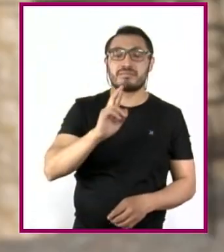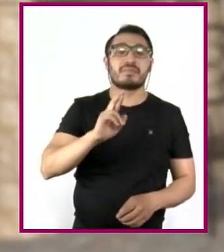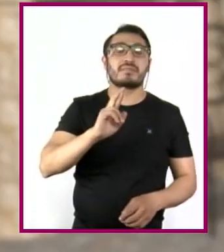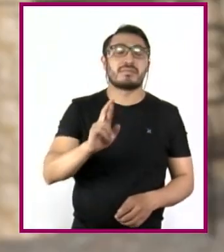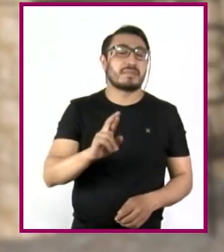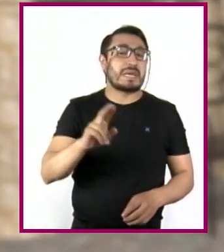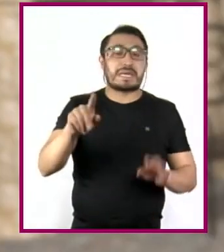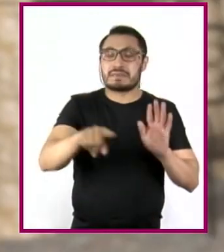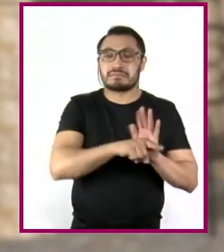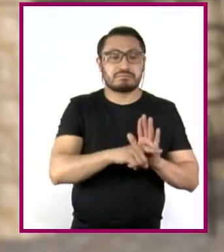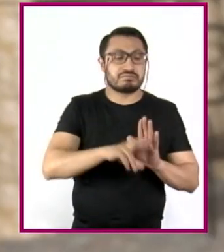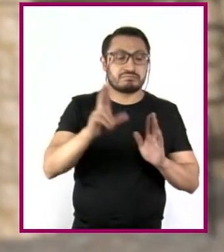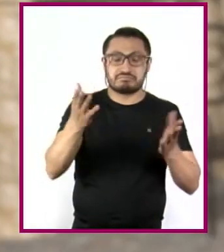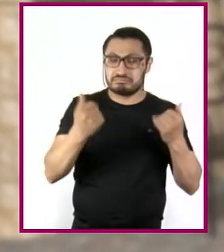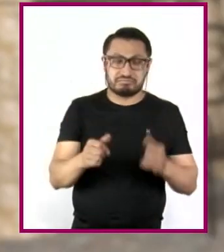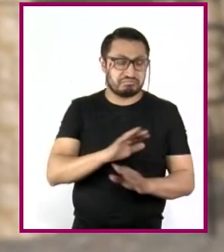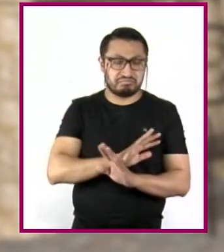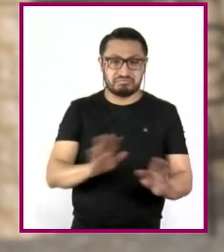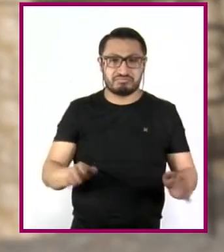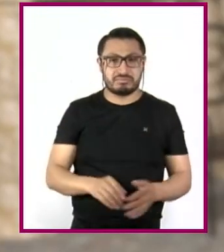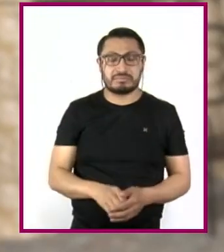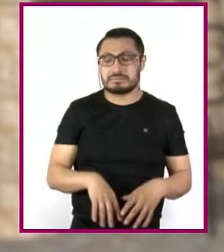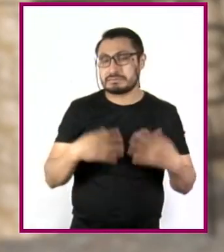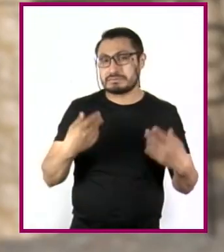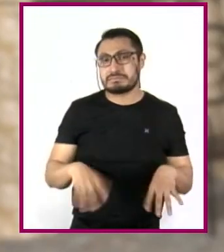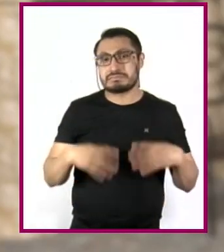exista. ¡Tómala!